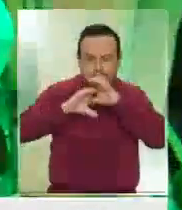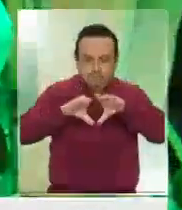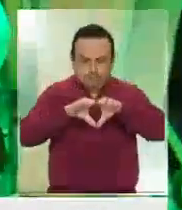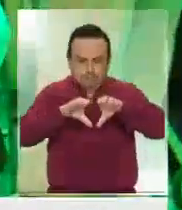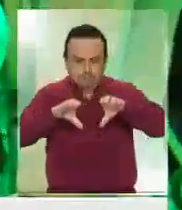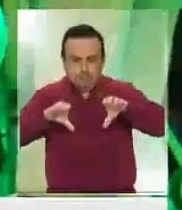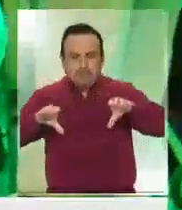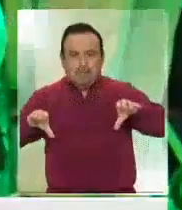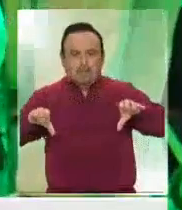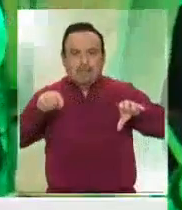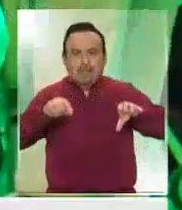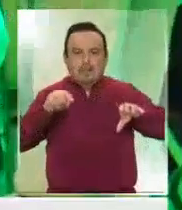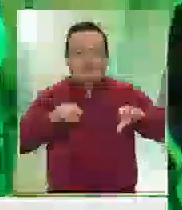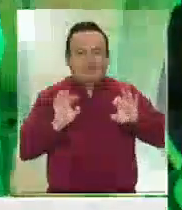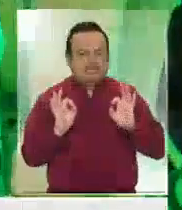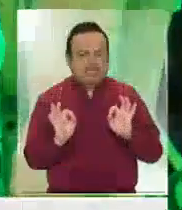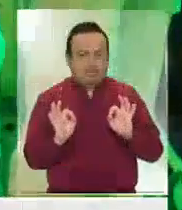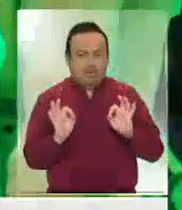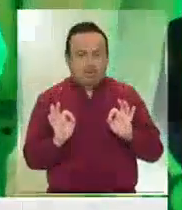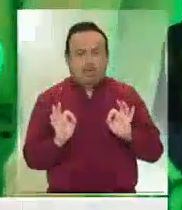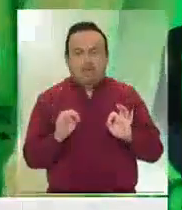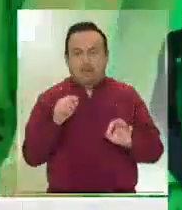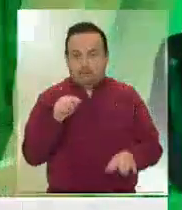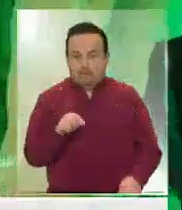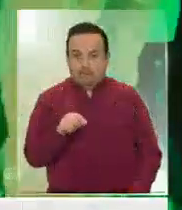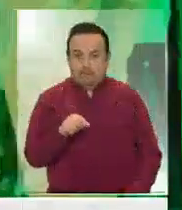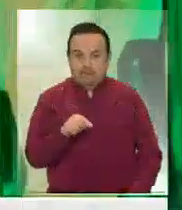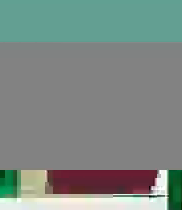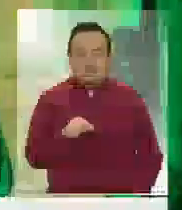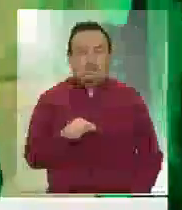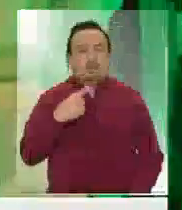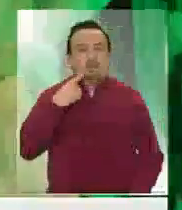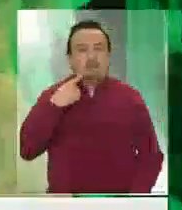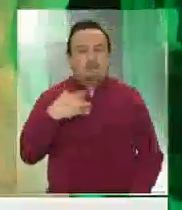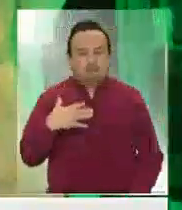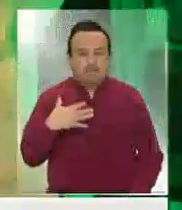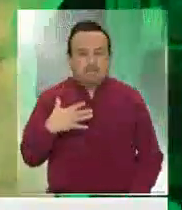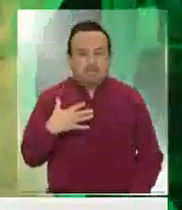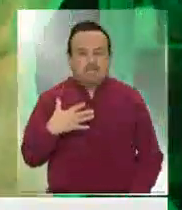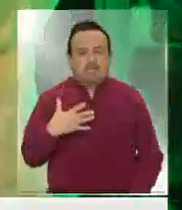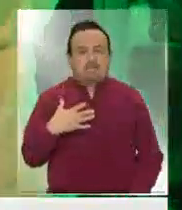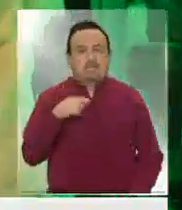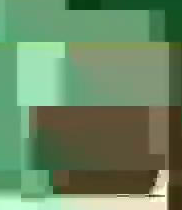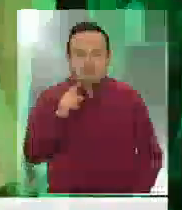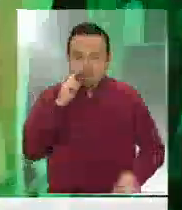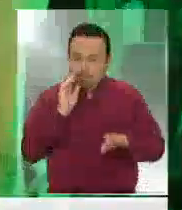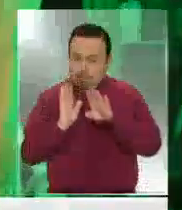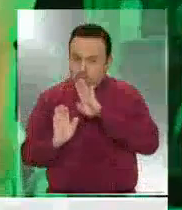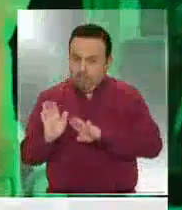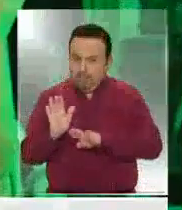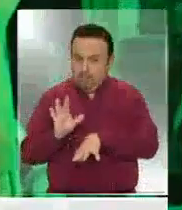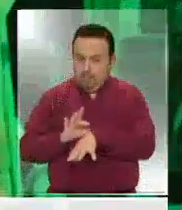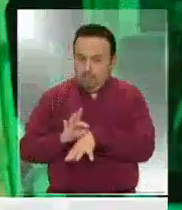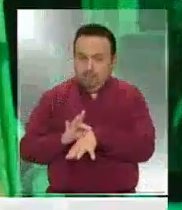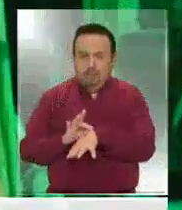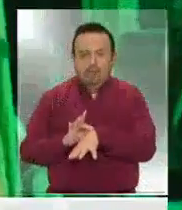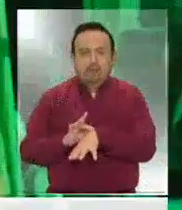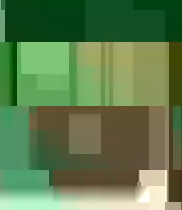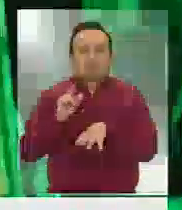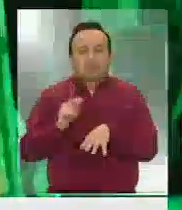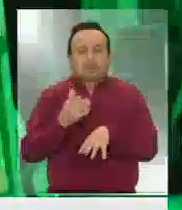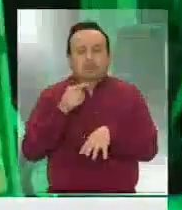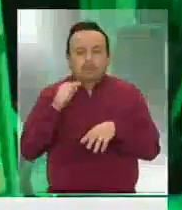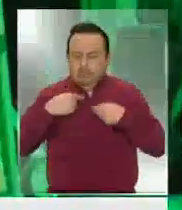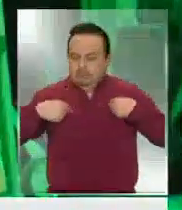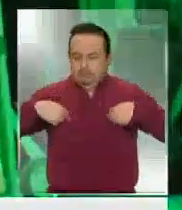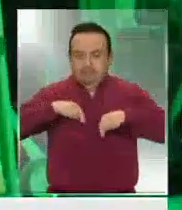grande, ¿no? Y vienen con todas las medidas de seguridad. Aquí lo importante, además del cuidado médico del paciente en vuelo, es la protección